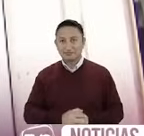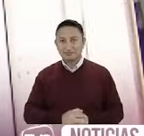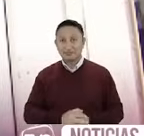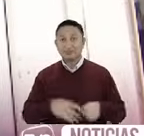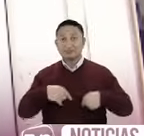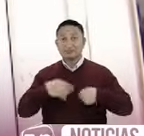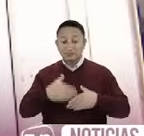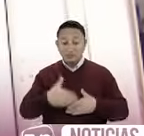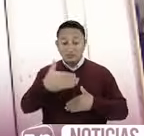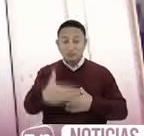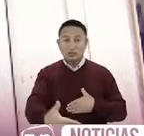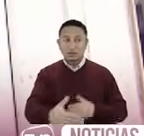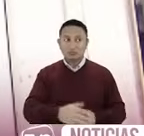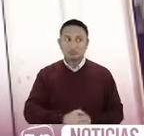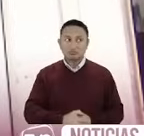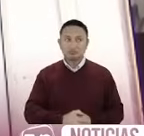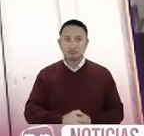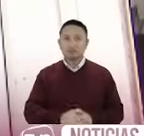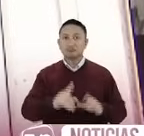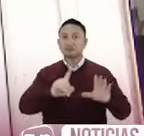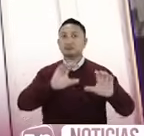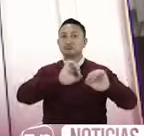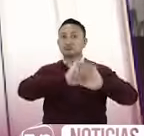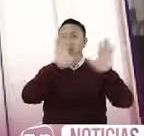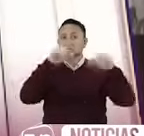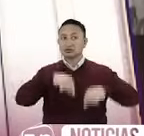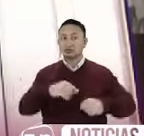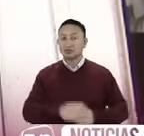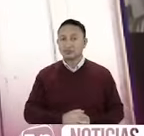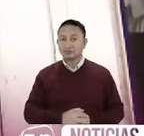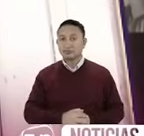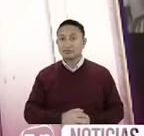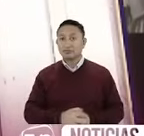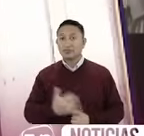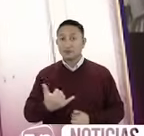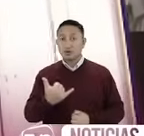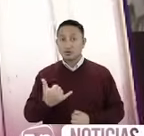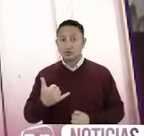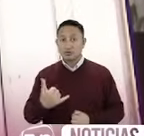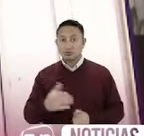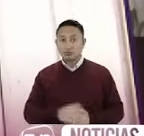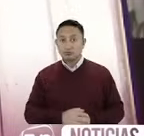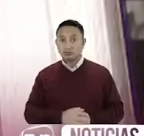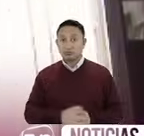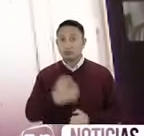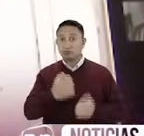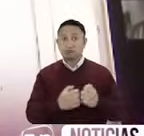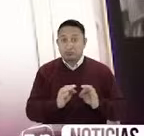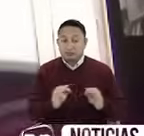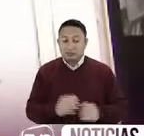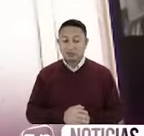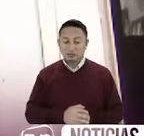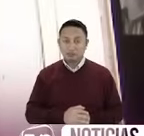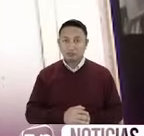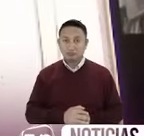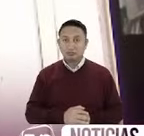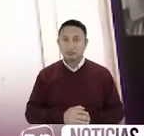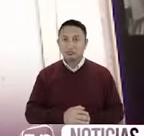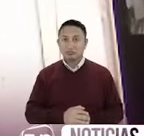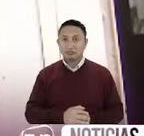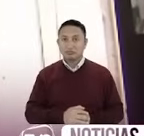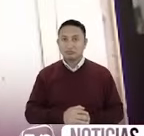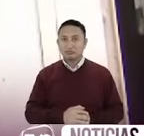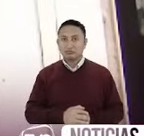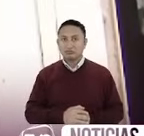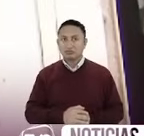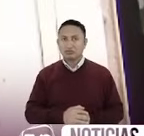como a las 6 de la mañana. Y la armé todo eso. No hay ningún problema. ¿Hasta qué hora hoy día? Hasta más mediodía